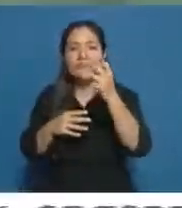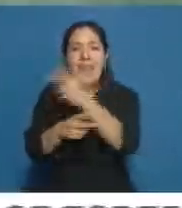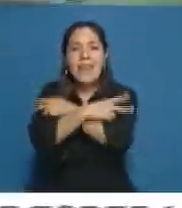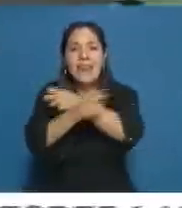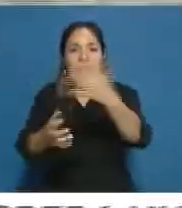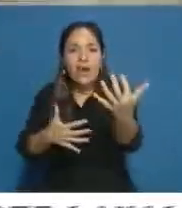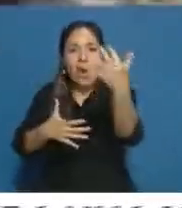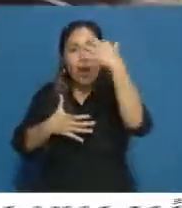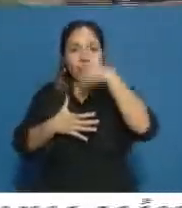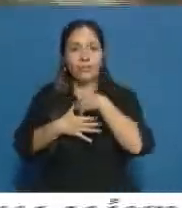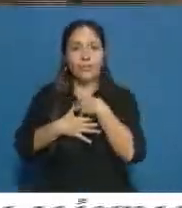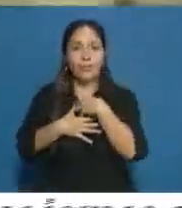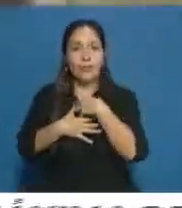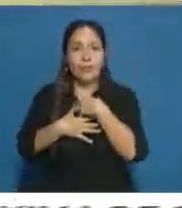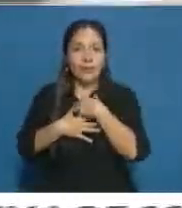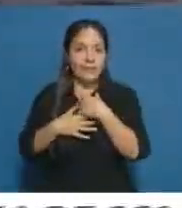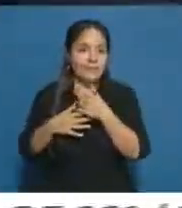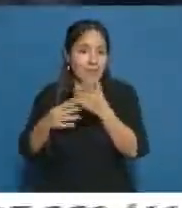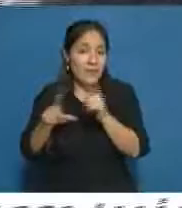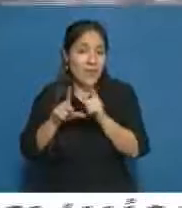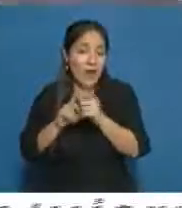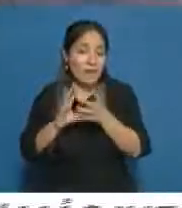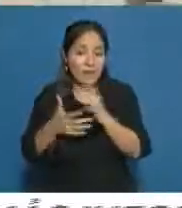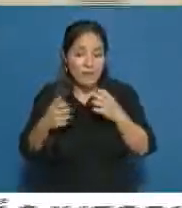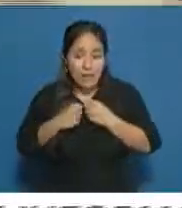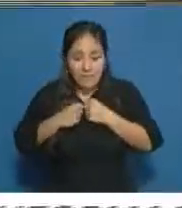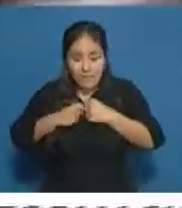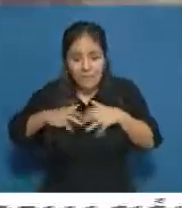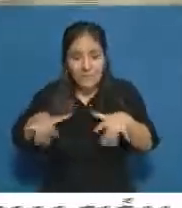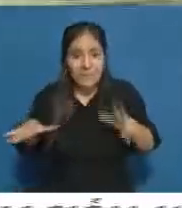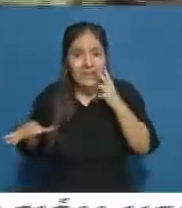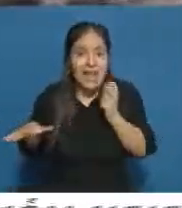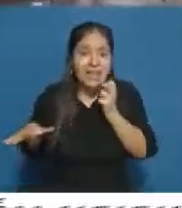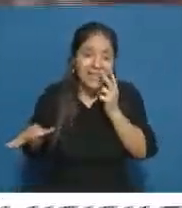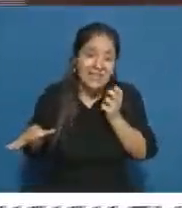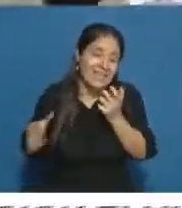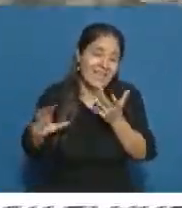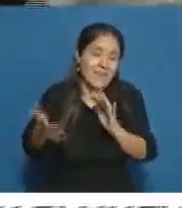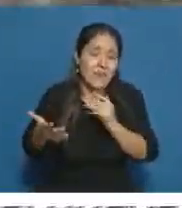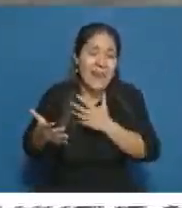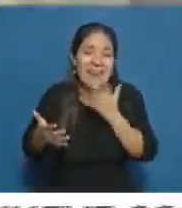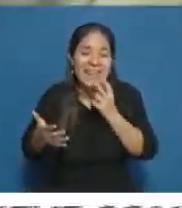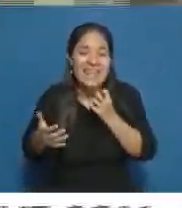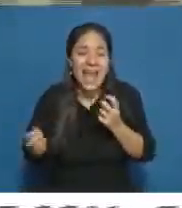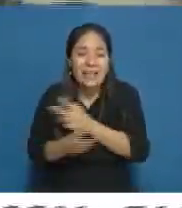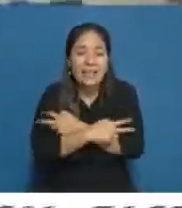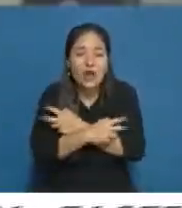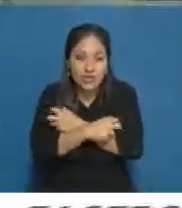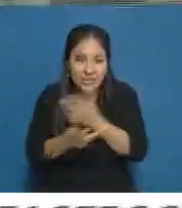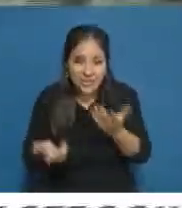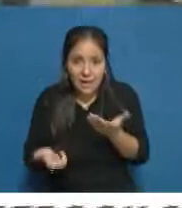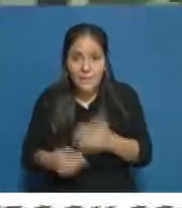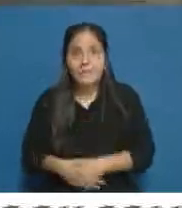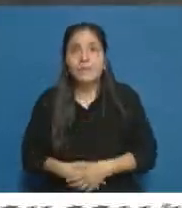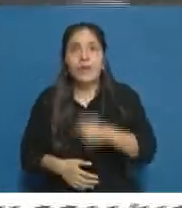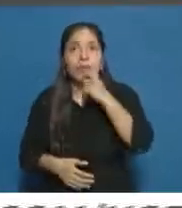mismos nos transformamos en una fuente radiactiva. ¿Qué es lo que podría eventualmente ocurrir si hay algún problema con estas centrales